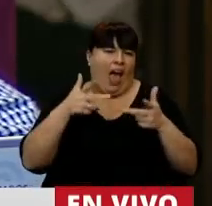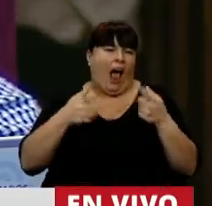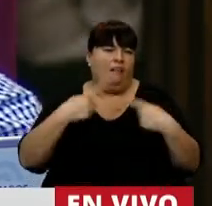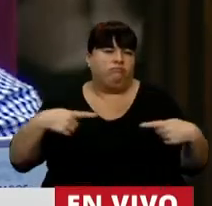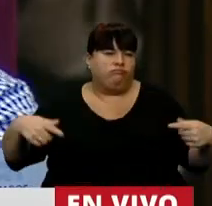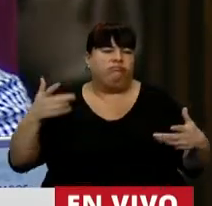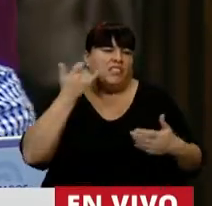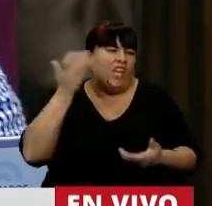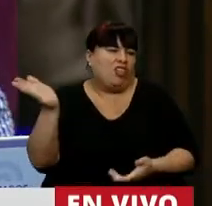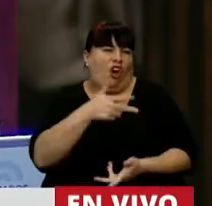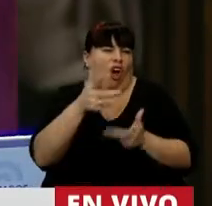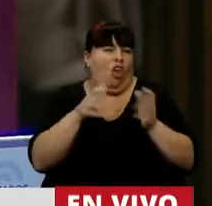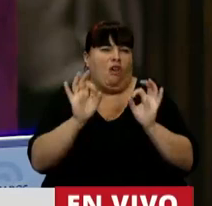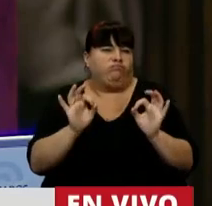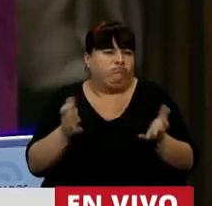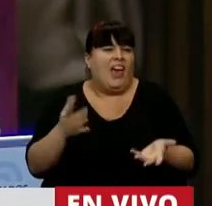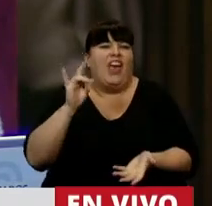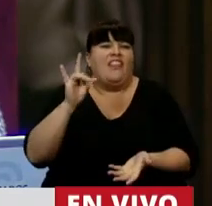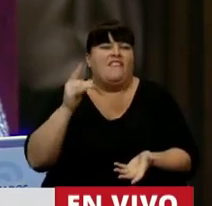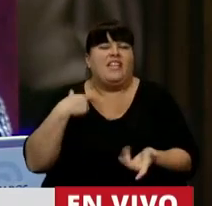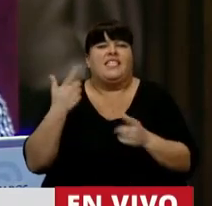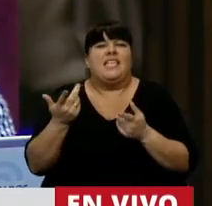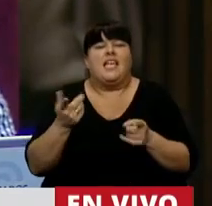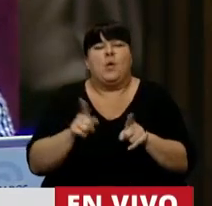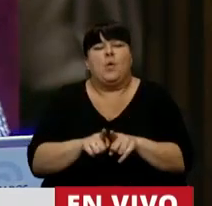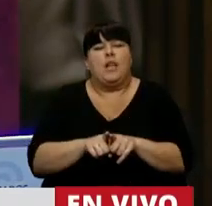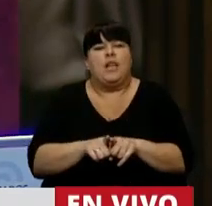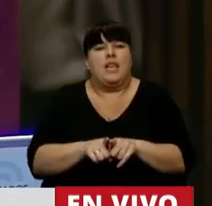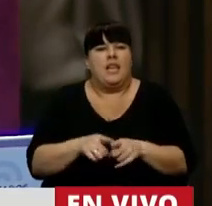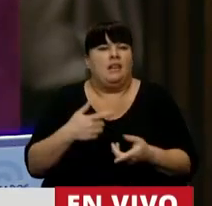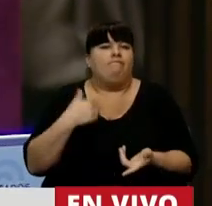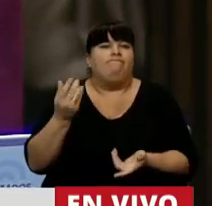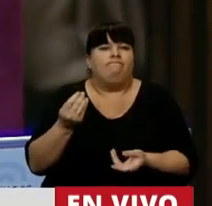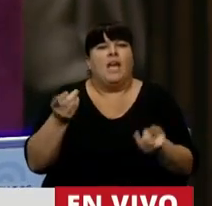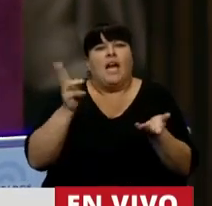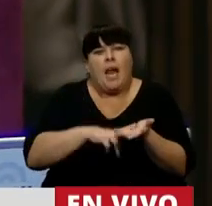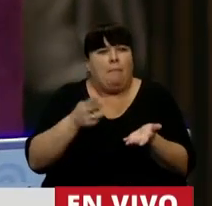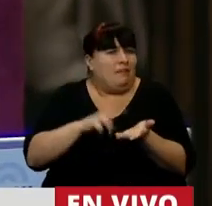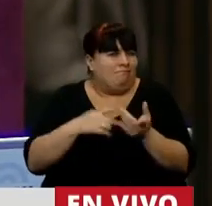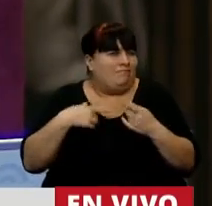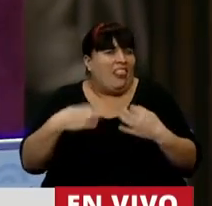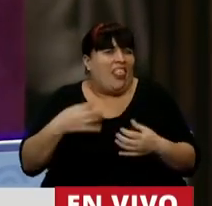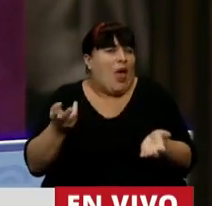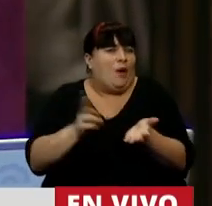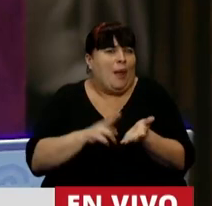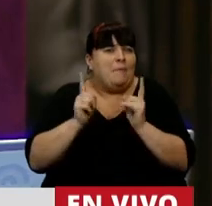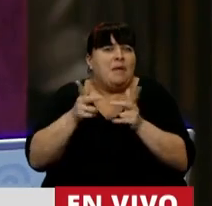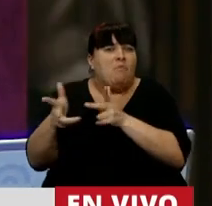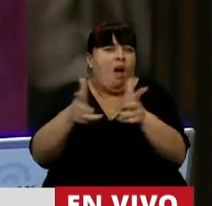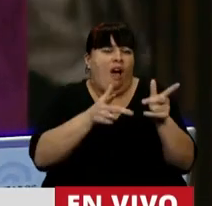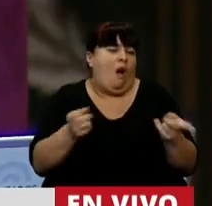muchas cosas, se ha dicho casi todo. Es muy difícil uno poder no argumentar repitiendo cosas de lo que se ha